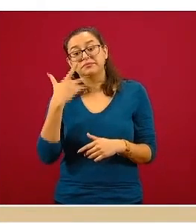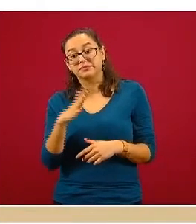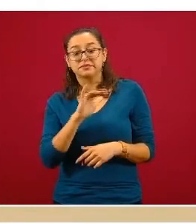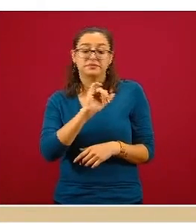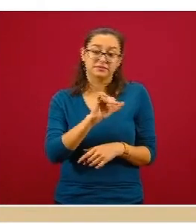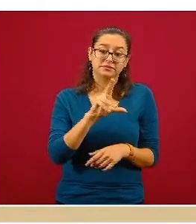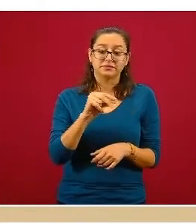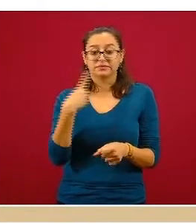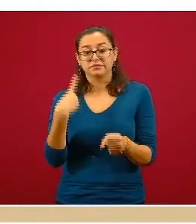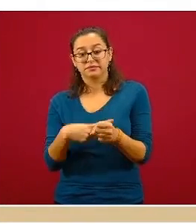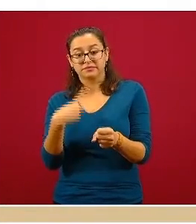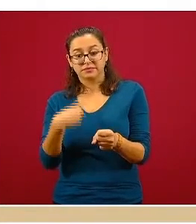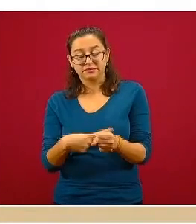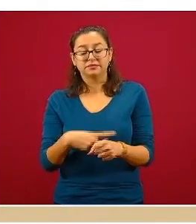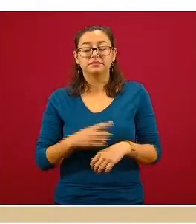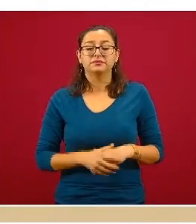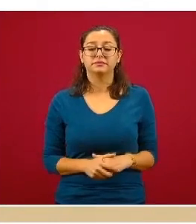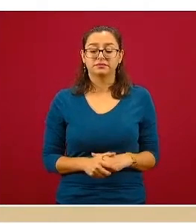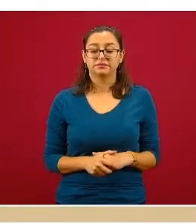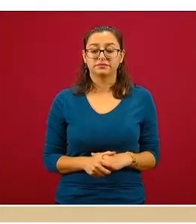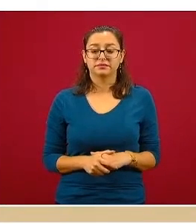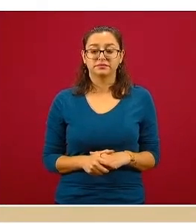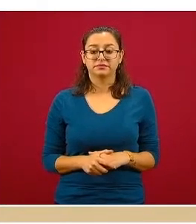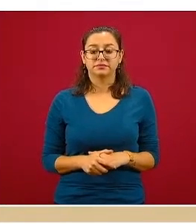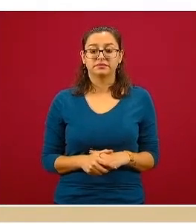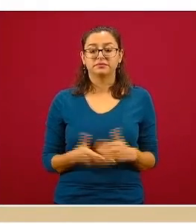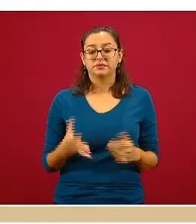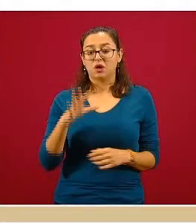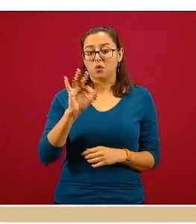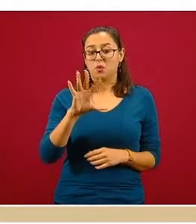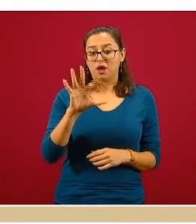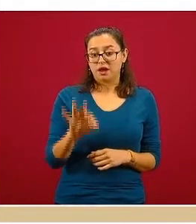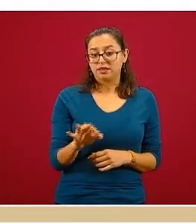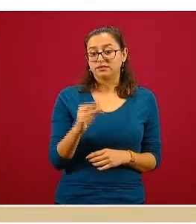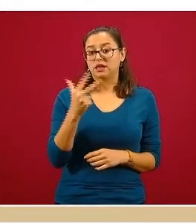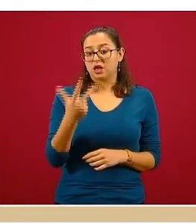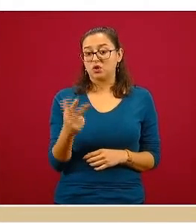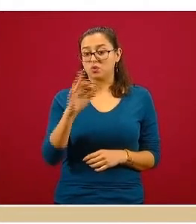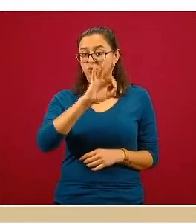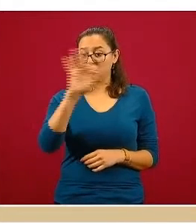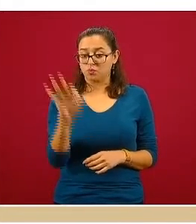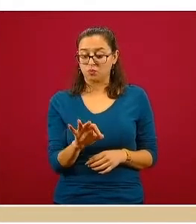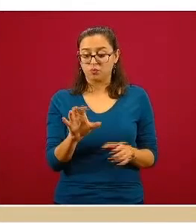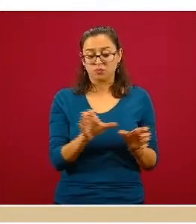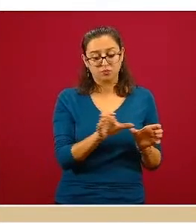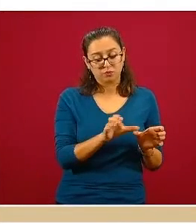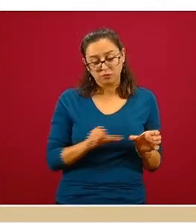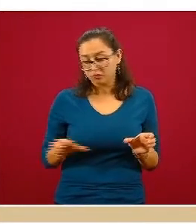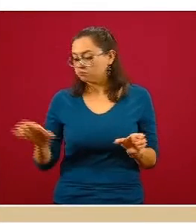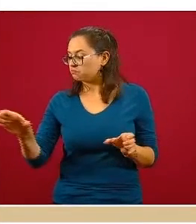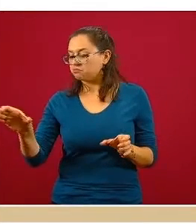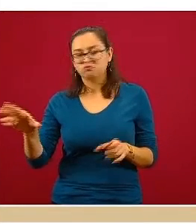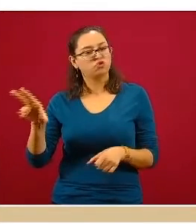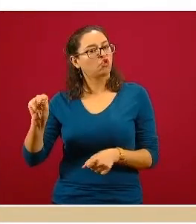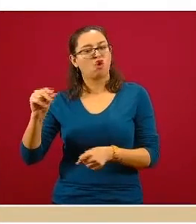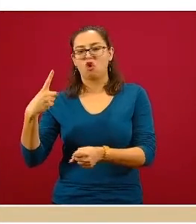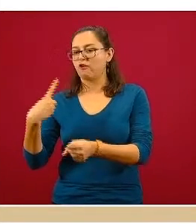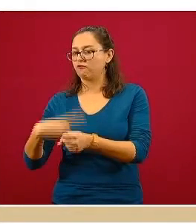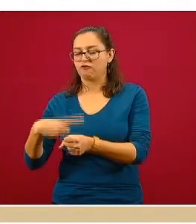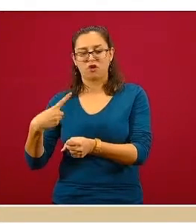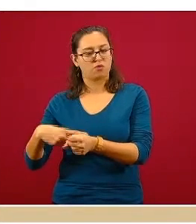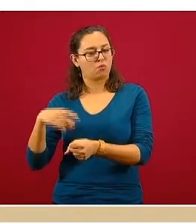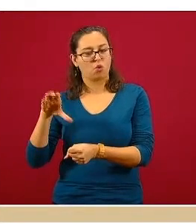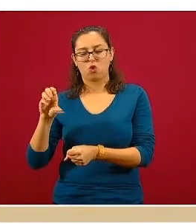realizar la confirmación o el descarte de la enfermedad. El 48% de ellas hasta el momento ha sido descartada, son las que